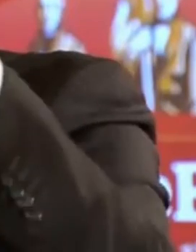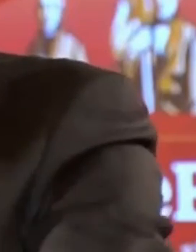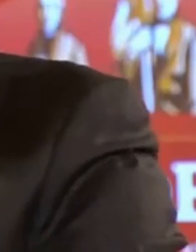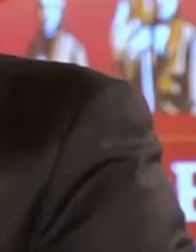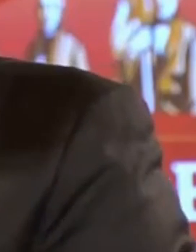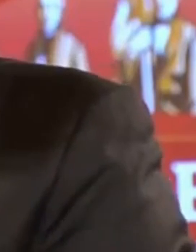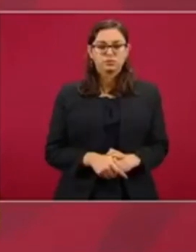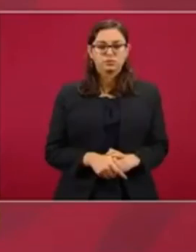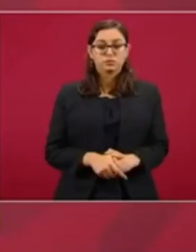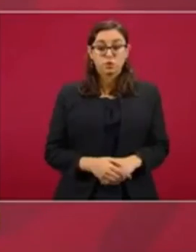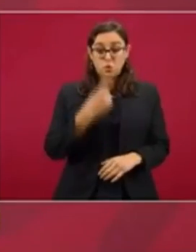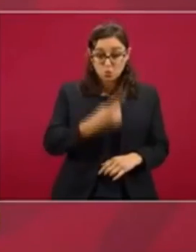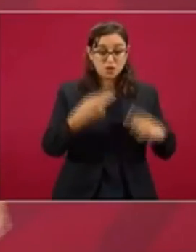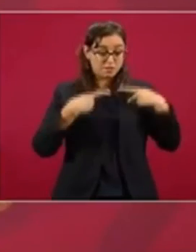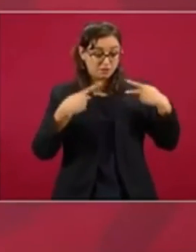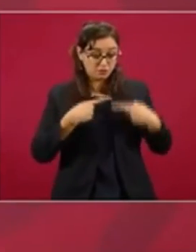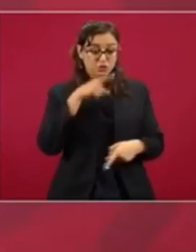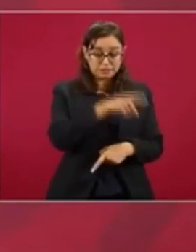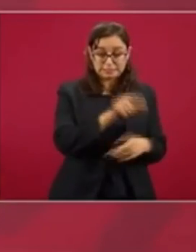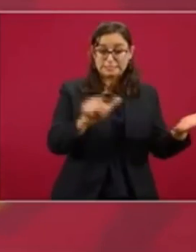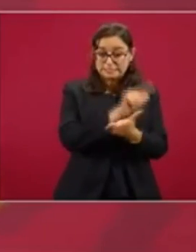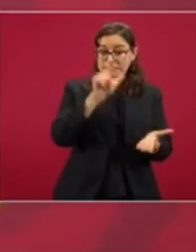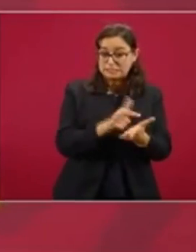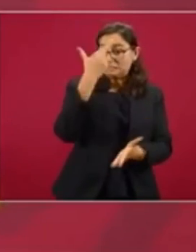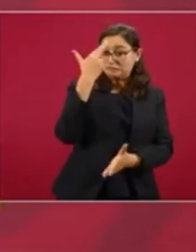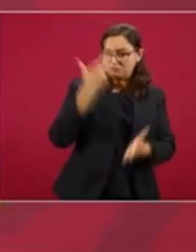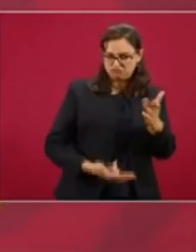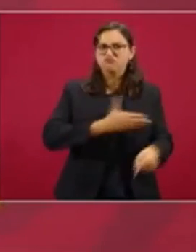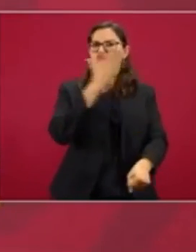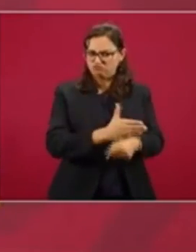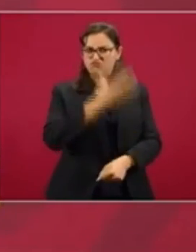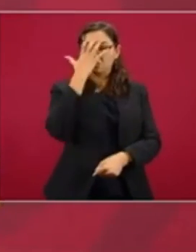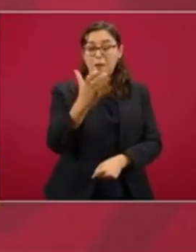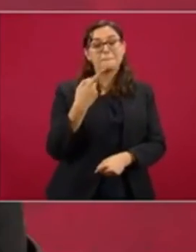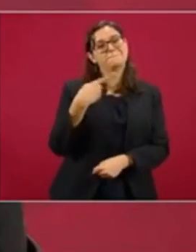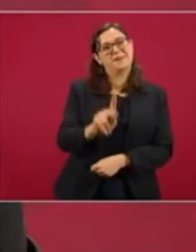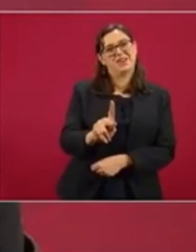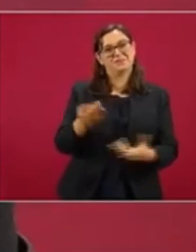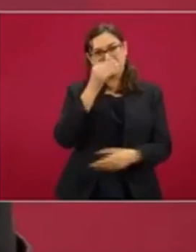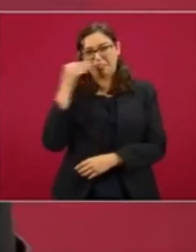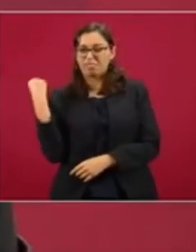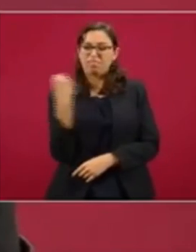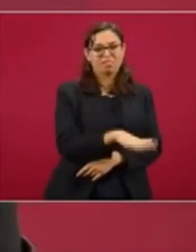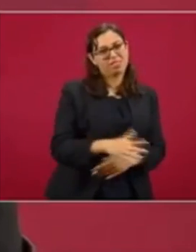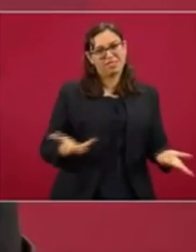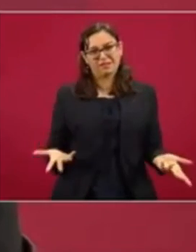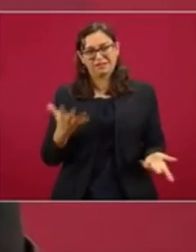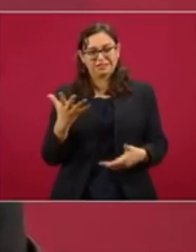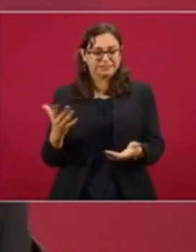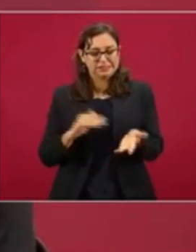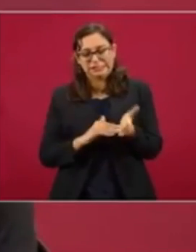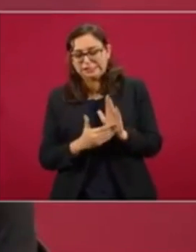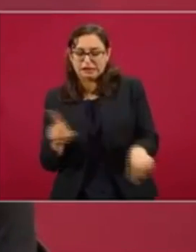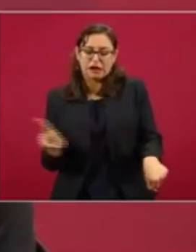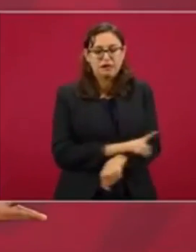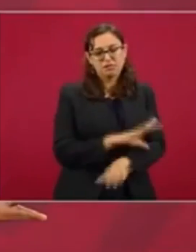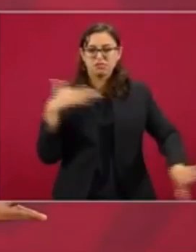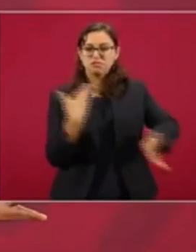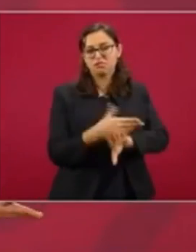que no haya impunidad, pero también no fabricar delitos. Antes eso era muy común,